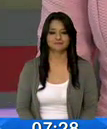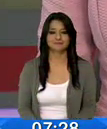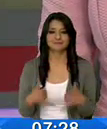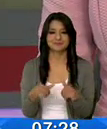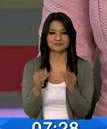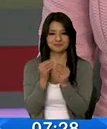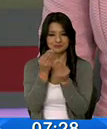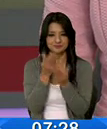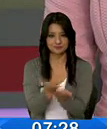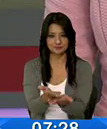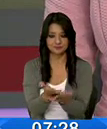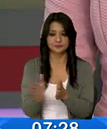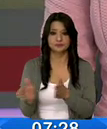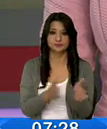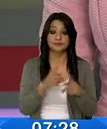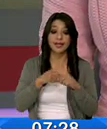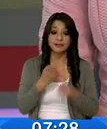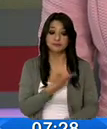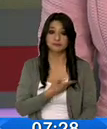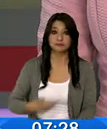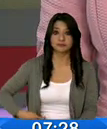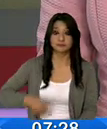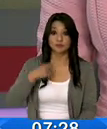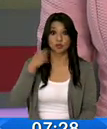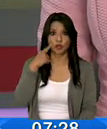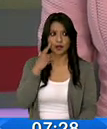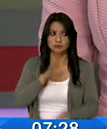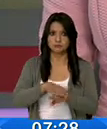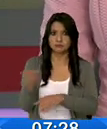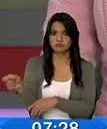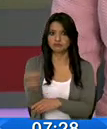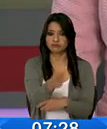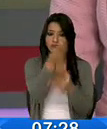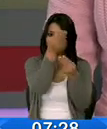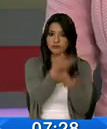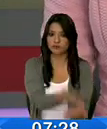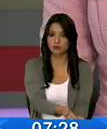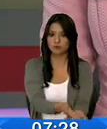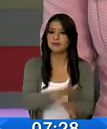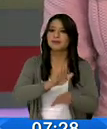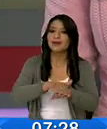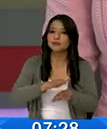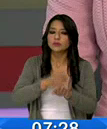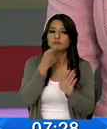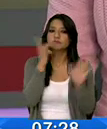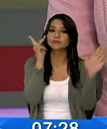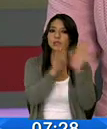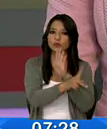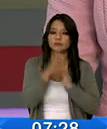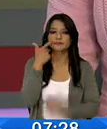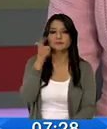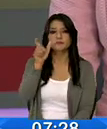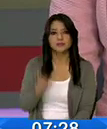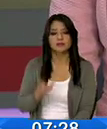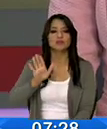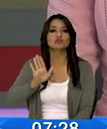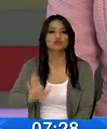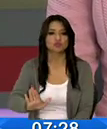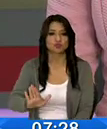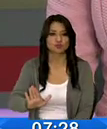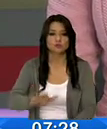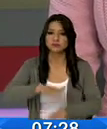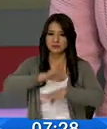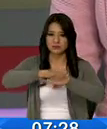Seguimos con más información. El expresidente Rafael Correa podría ser llamado a rendir su versión como parte de la denuncia presentada por la Fiscalía General del